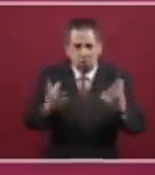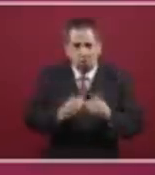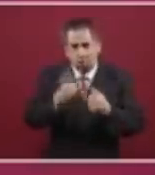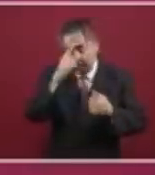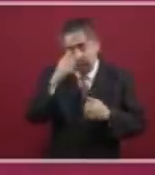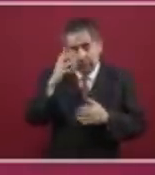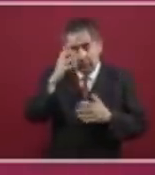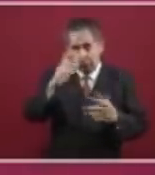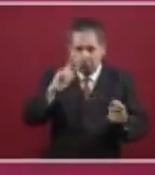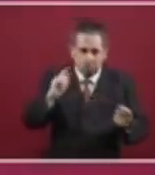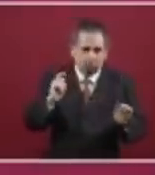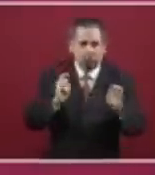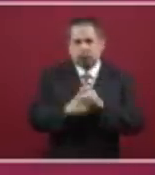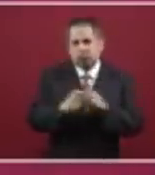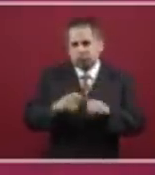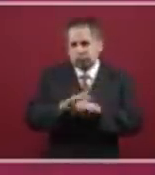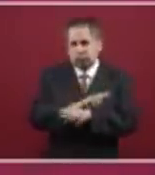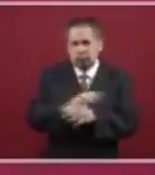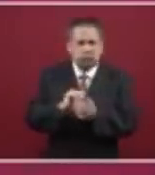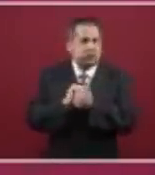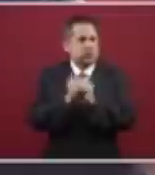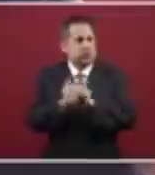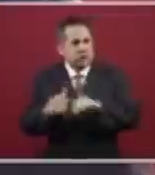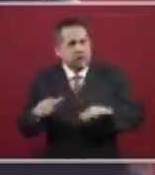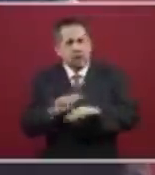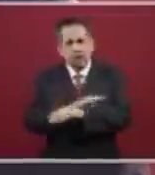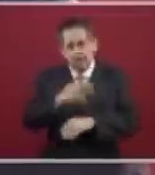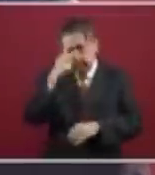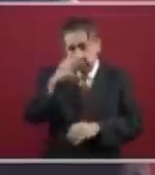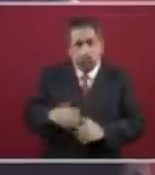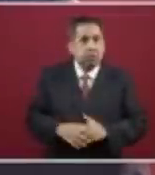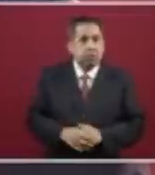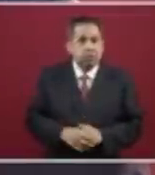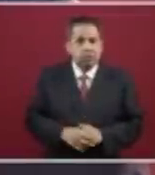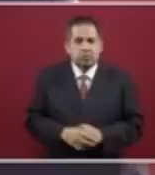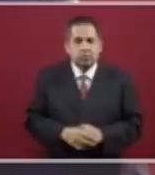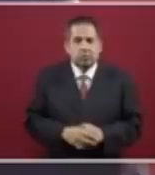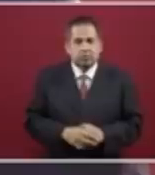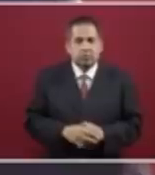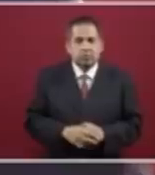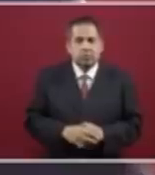lograr la transformación de México.